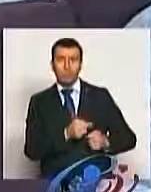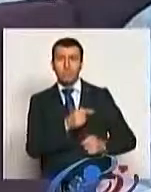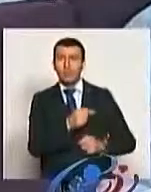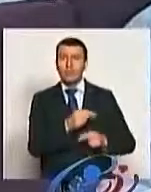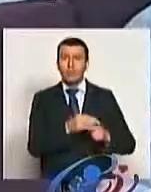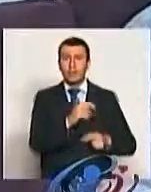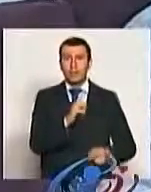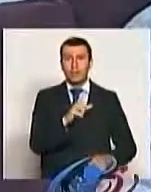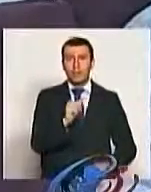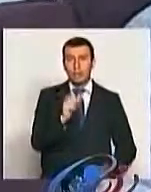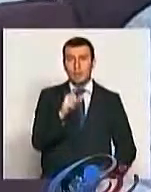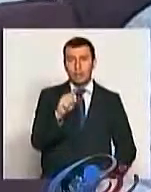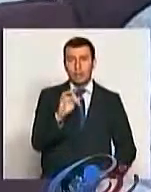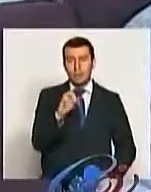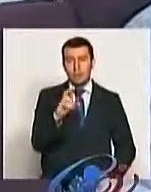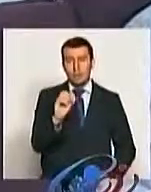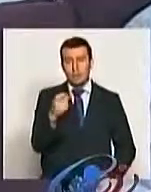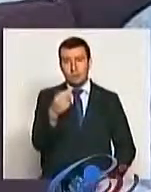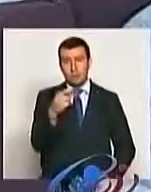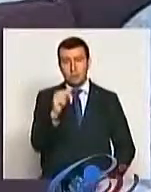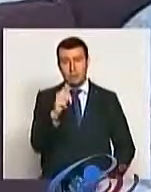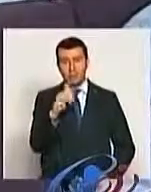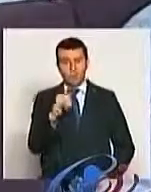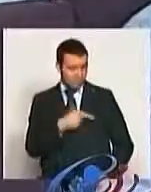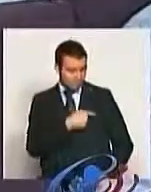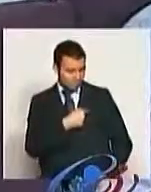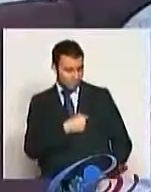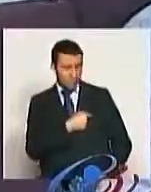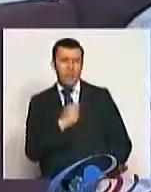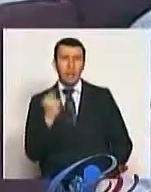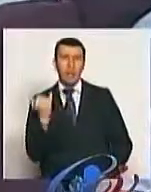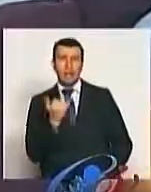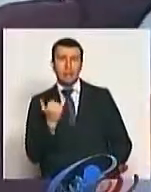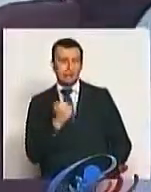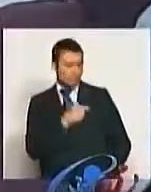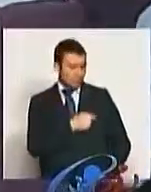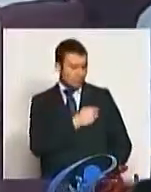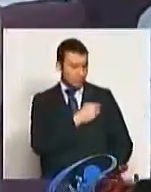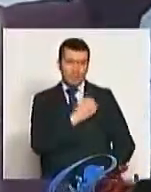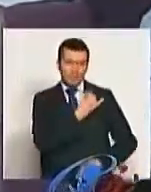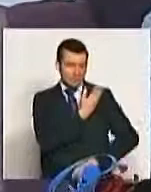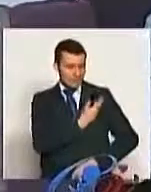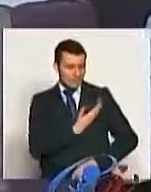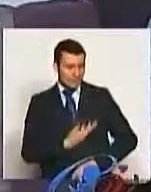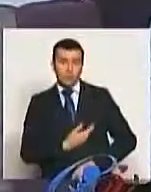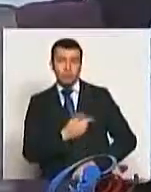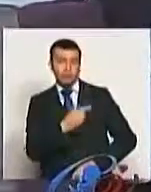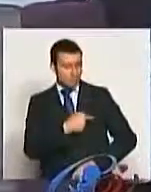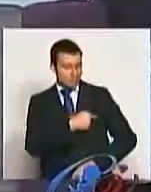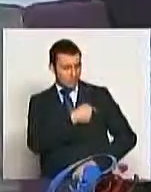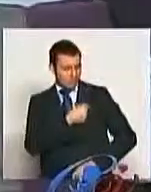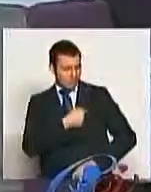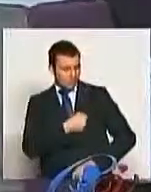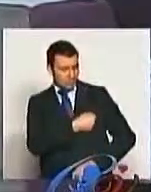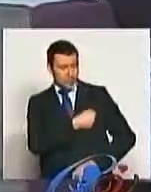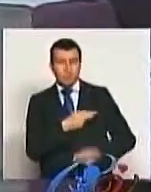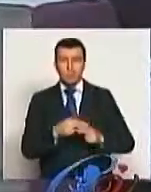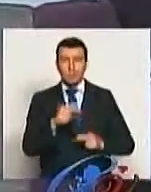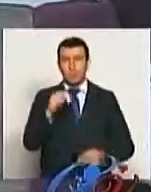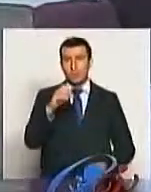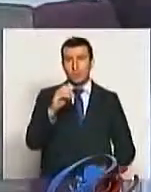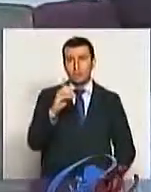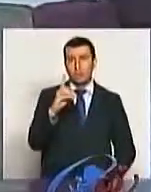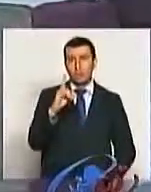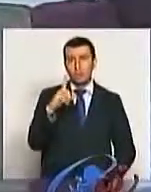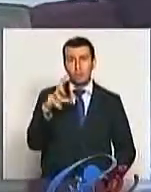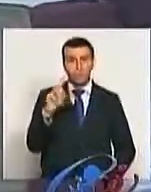elastografía con áreas azules y muy vascularizada en el Doppler. Diagnóstico, nódulo mamario y diagnóstico también